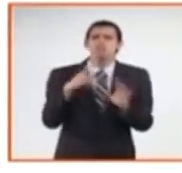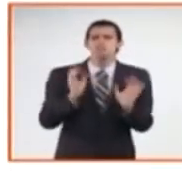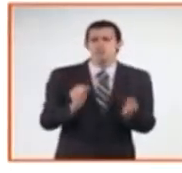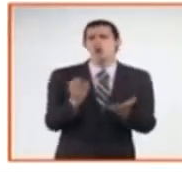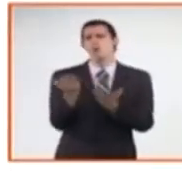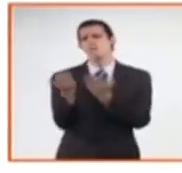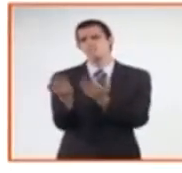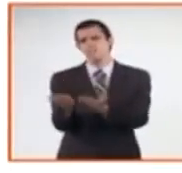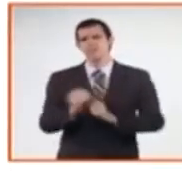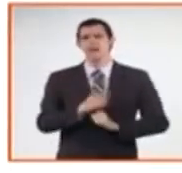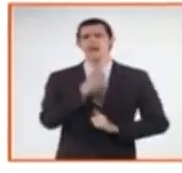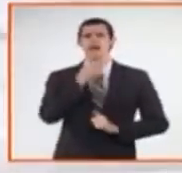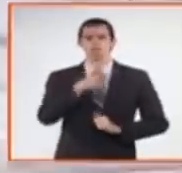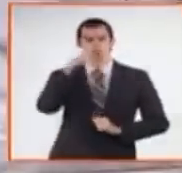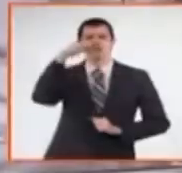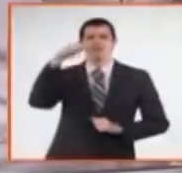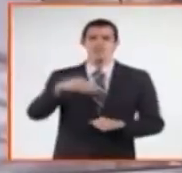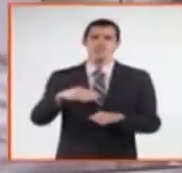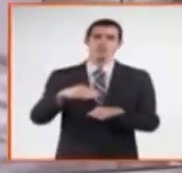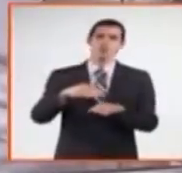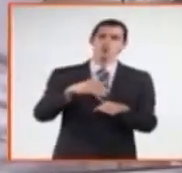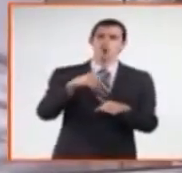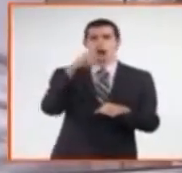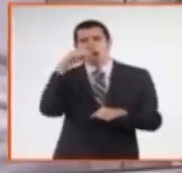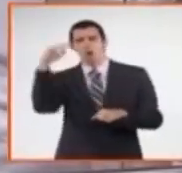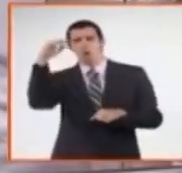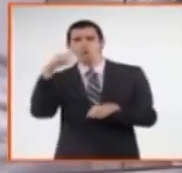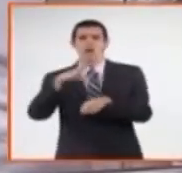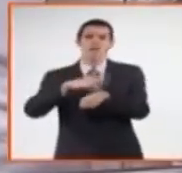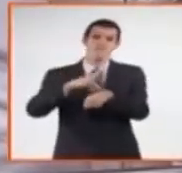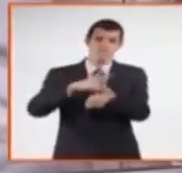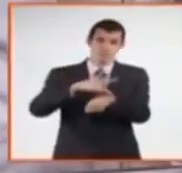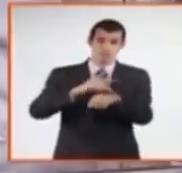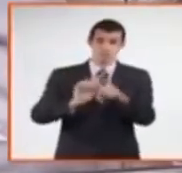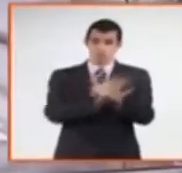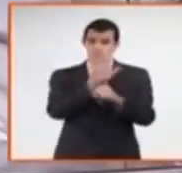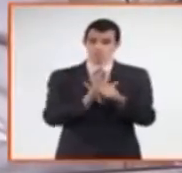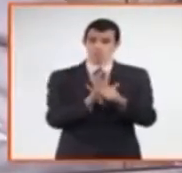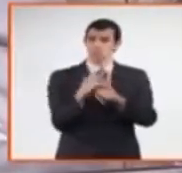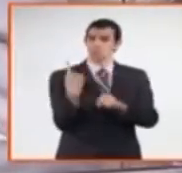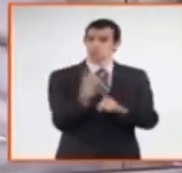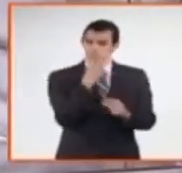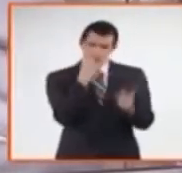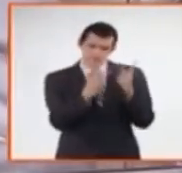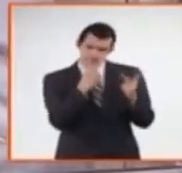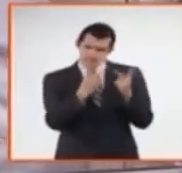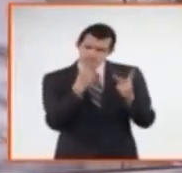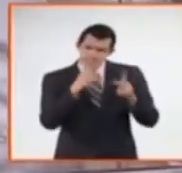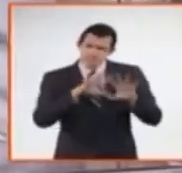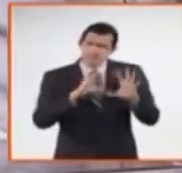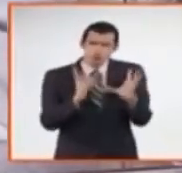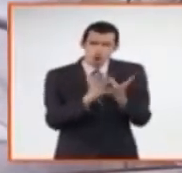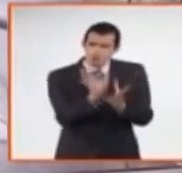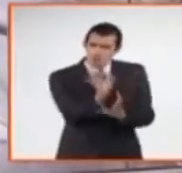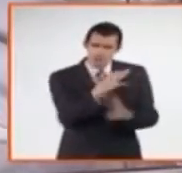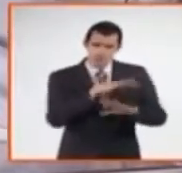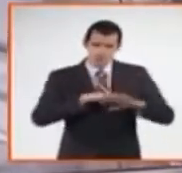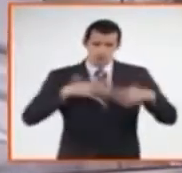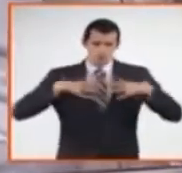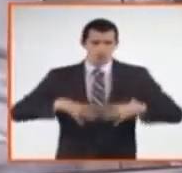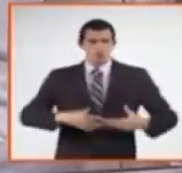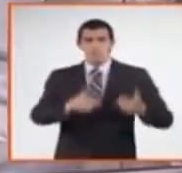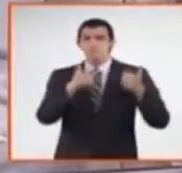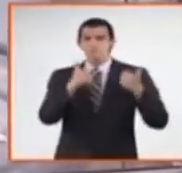aquellos convalecientes una vez que pasaron dos meses después que dieron negativos enfermedad que bueno que tengan un estado de